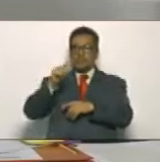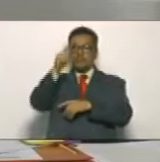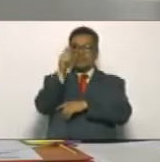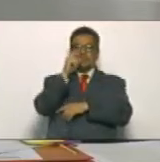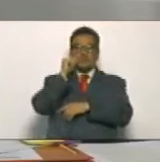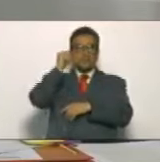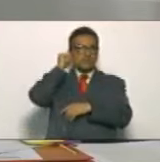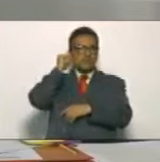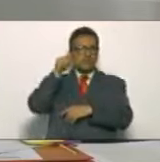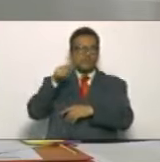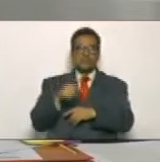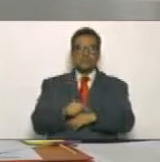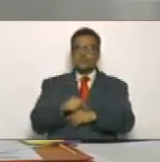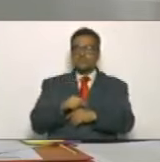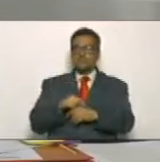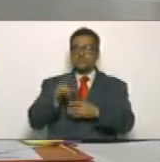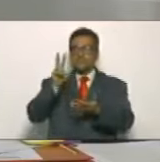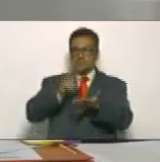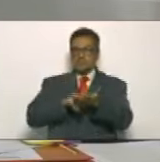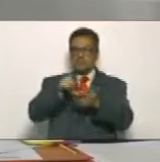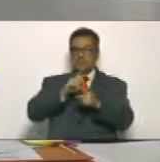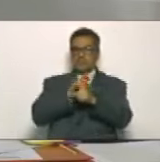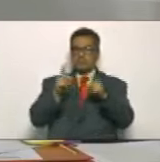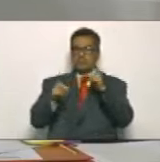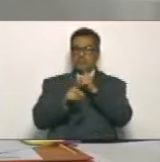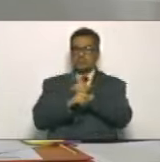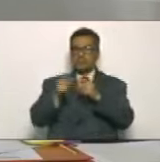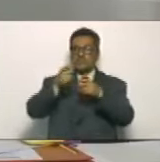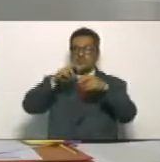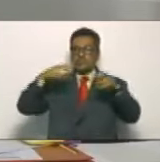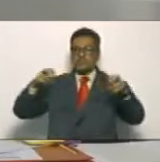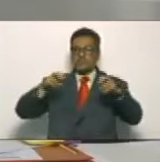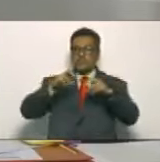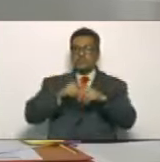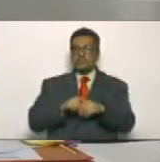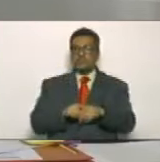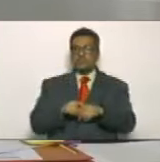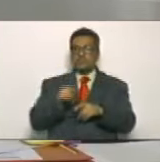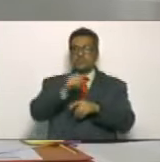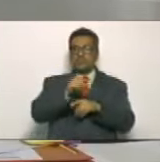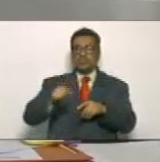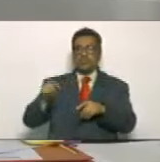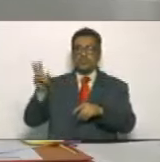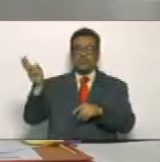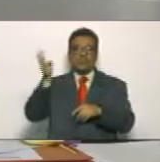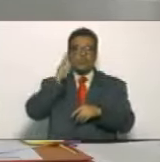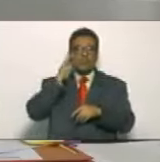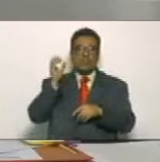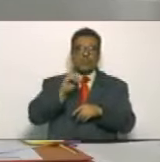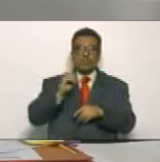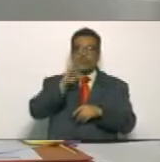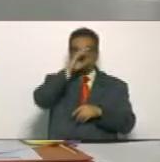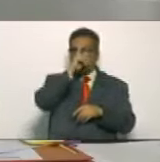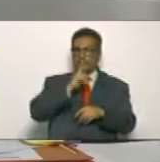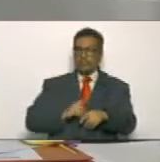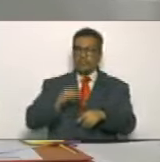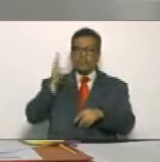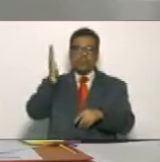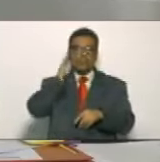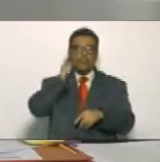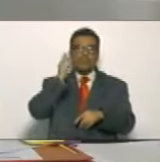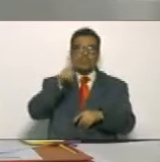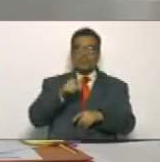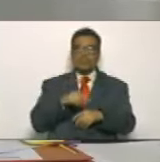diputados y diputadas que estén a favor de la modificación del epígrafe personas sordas y personas con discapacidad